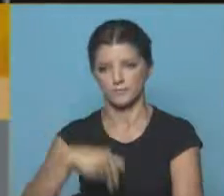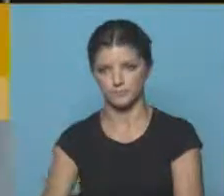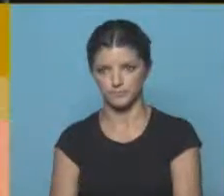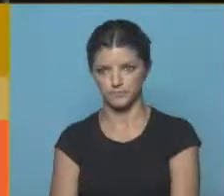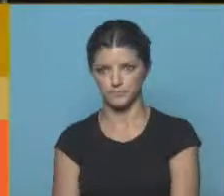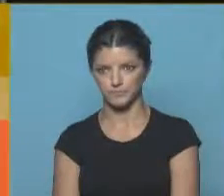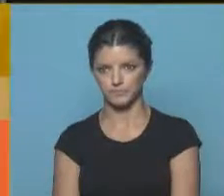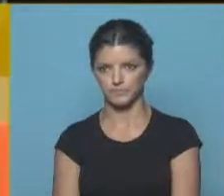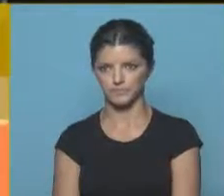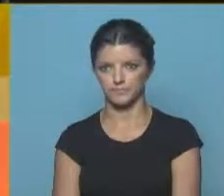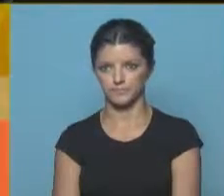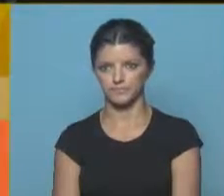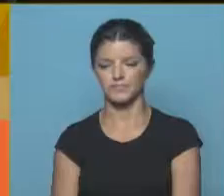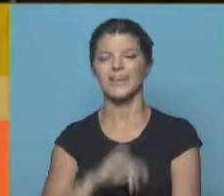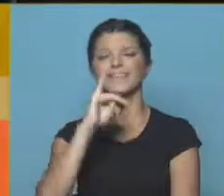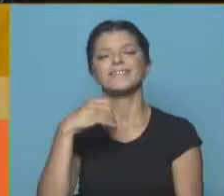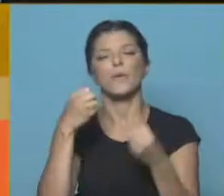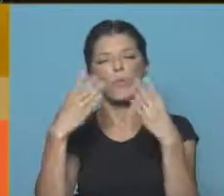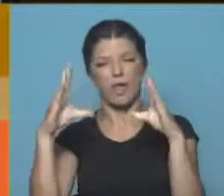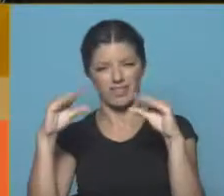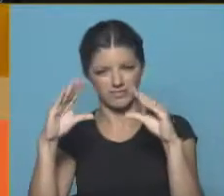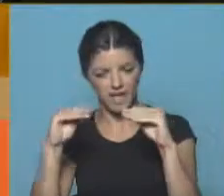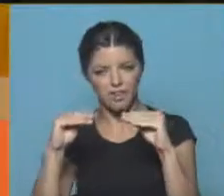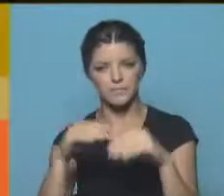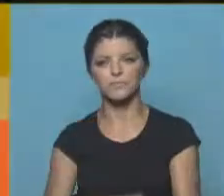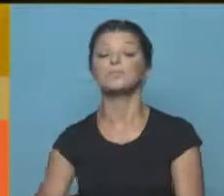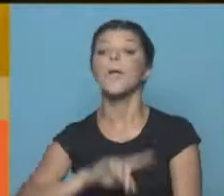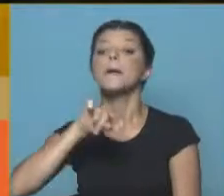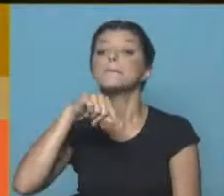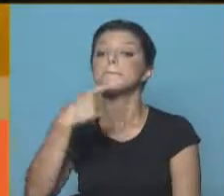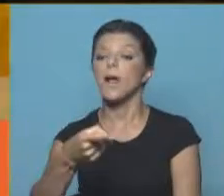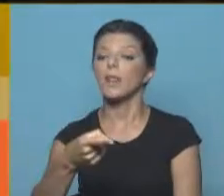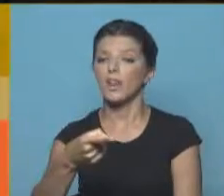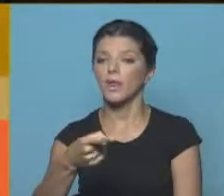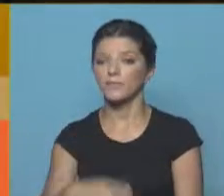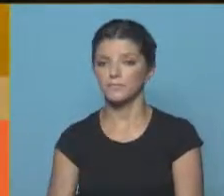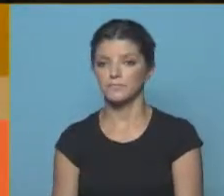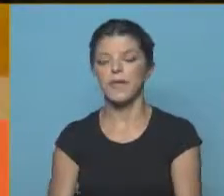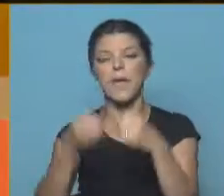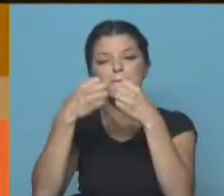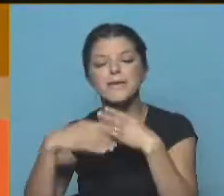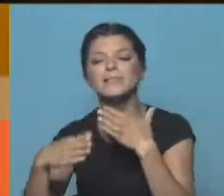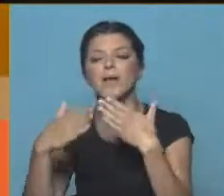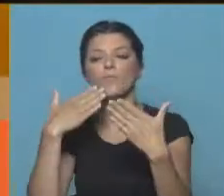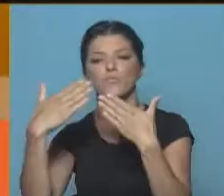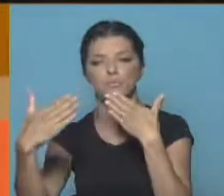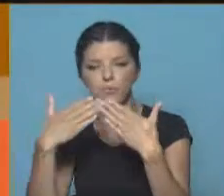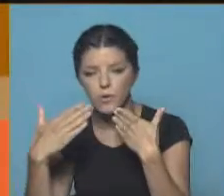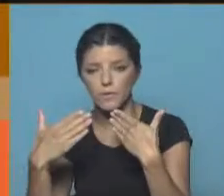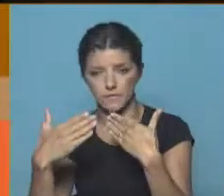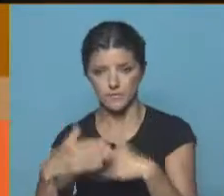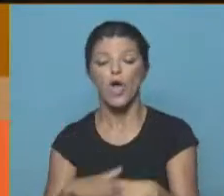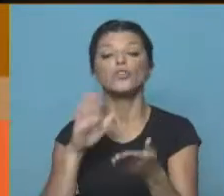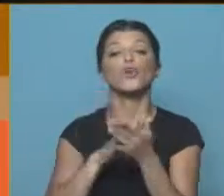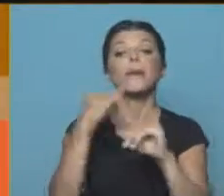Sí, es Mariel, Alejandro, muy buenas tardes. Efectivamente, mañana comenzaría a desentrañarse parte del misterio que envuelve a la sanción